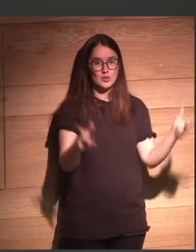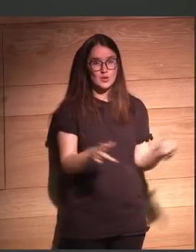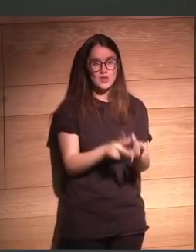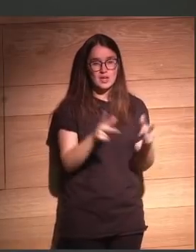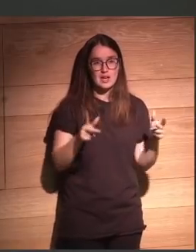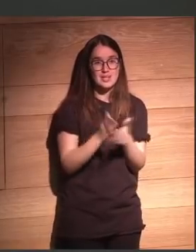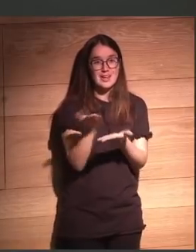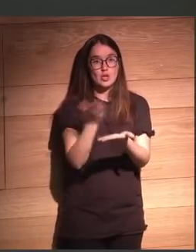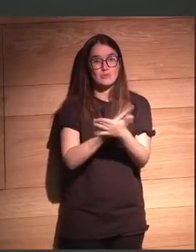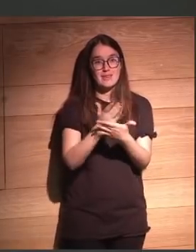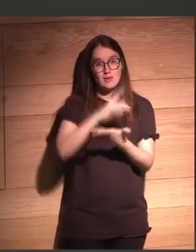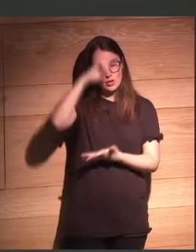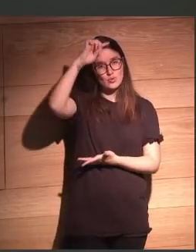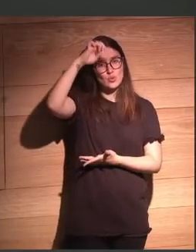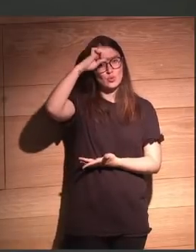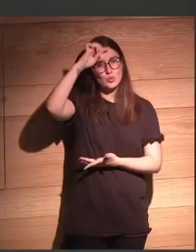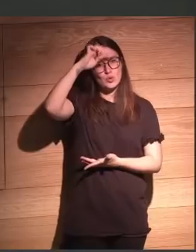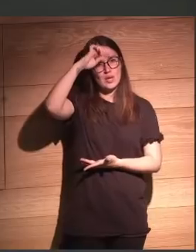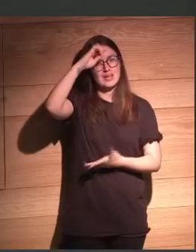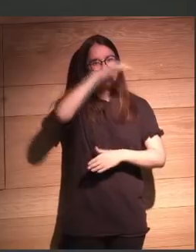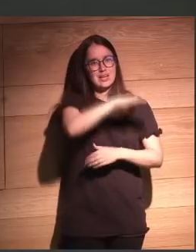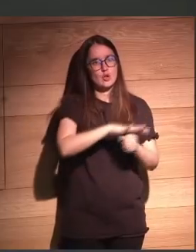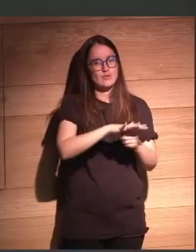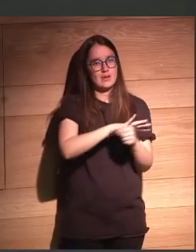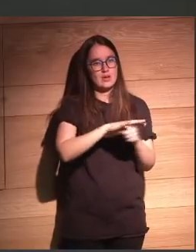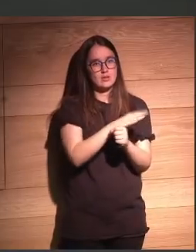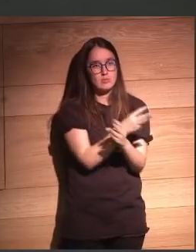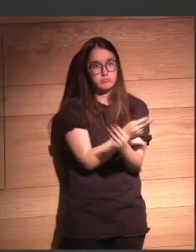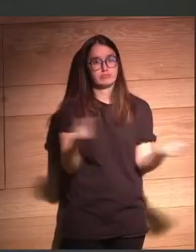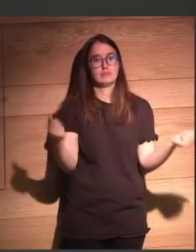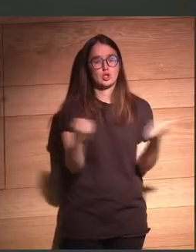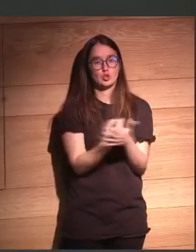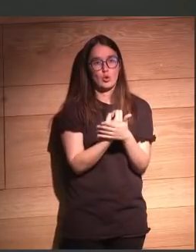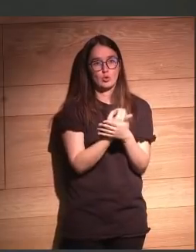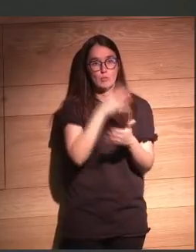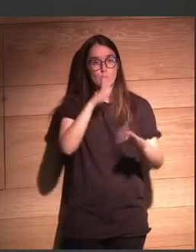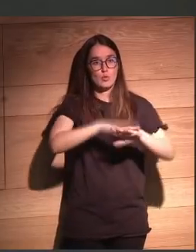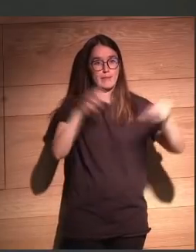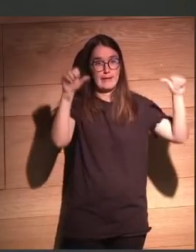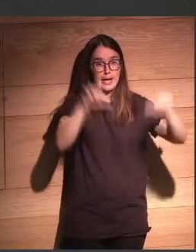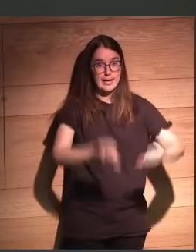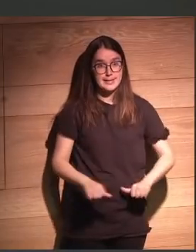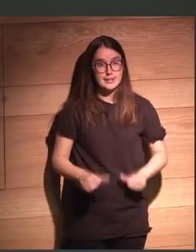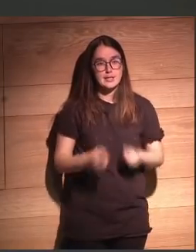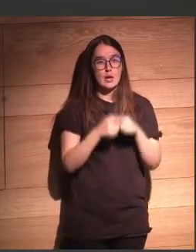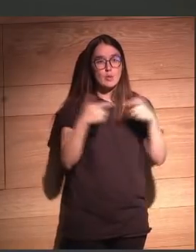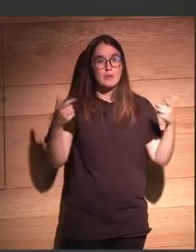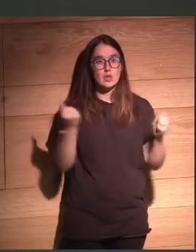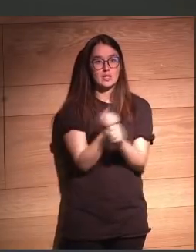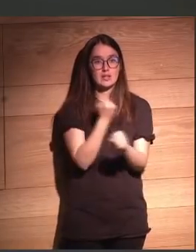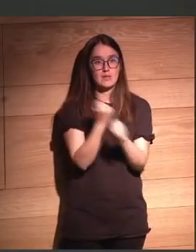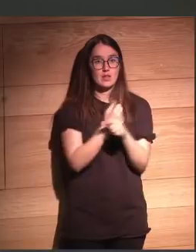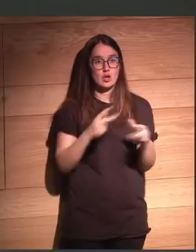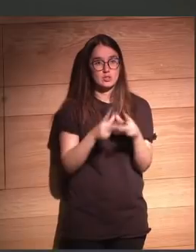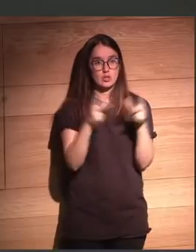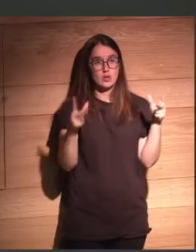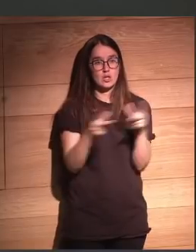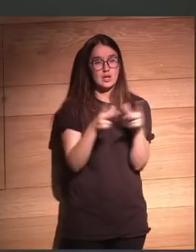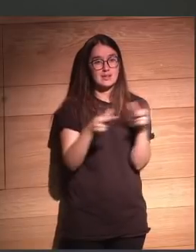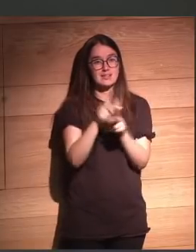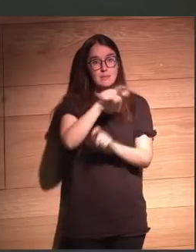los mediadores culturales de los barrios, que desaparecieron todos con la crisis, en aumento de trabajadoras sociales,